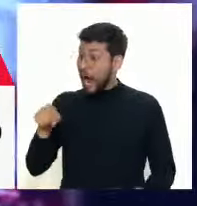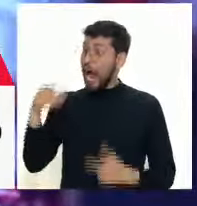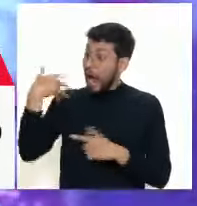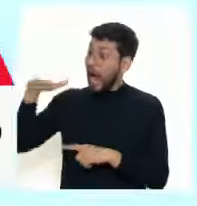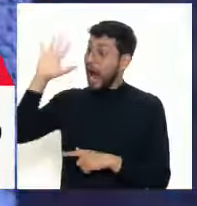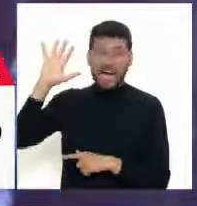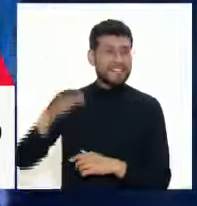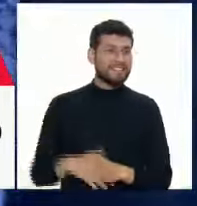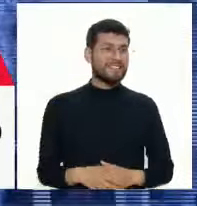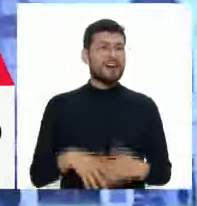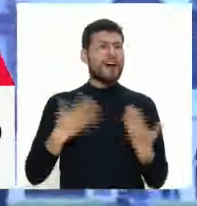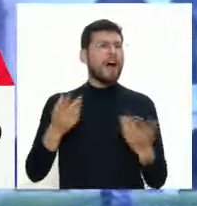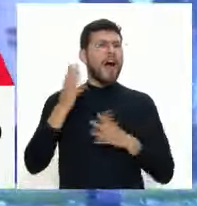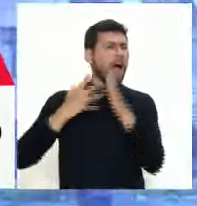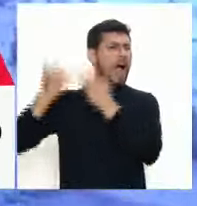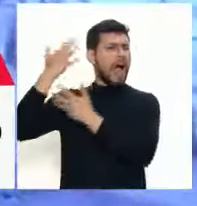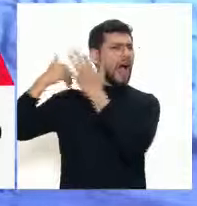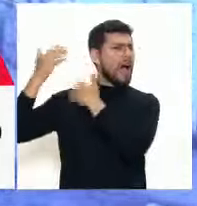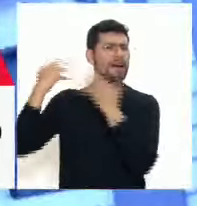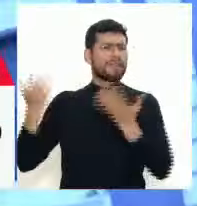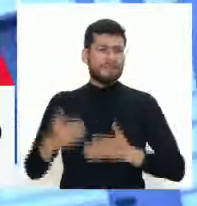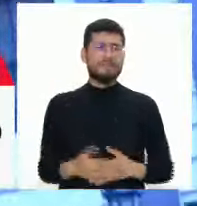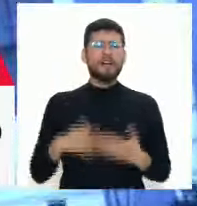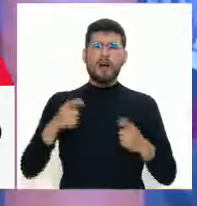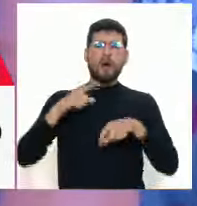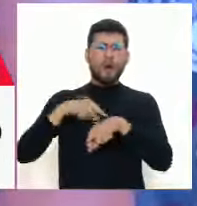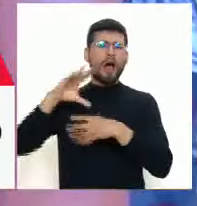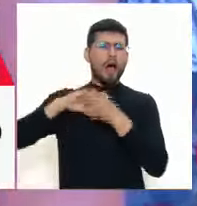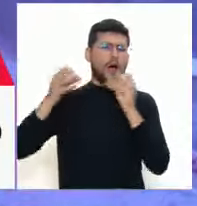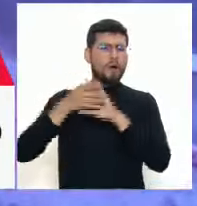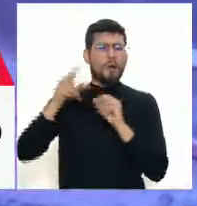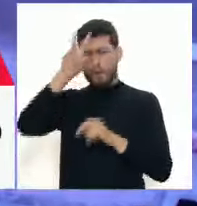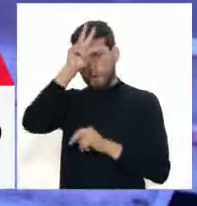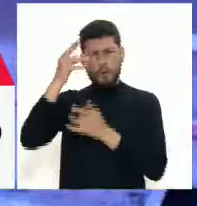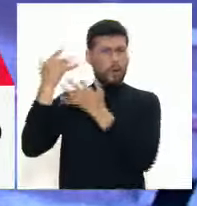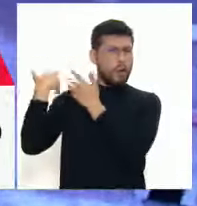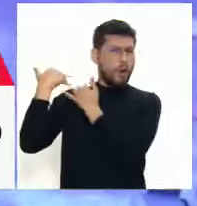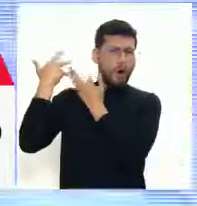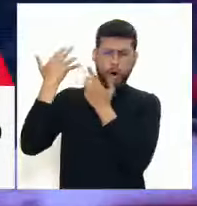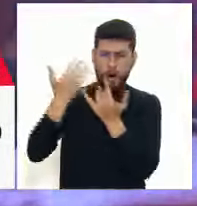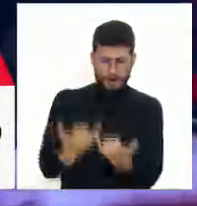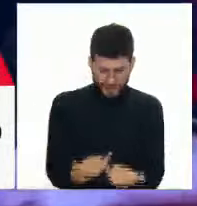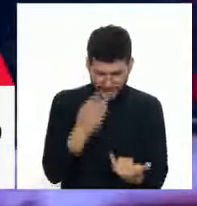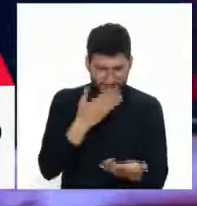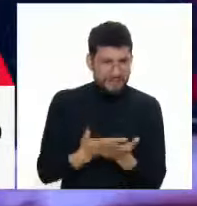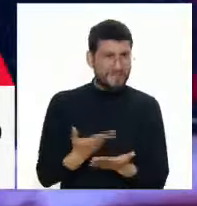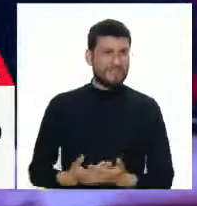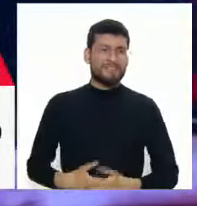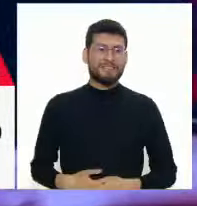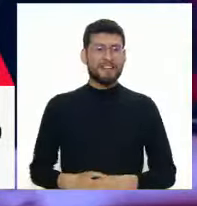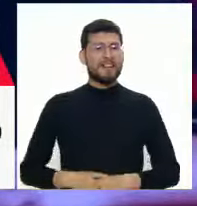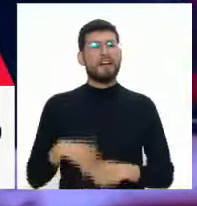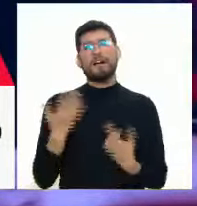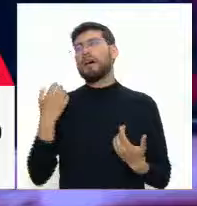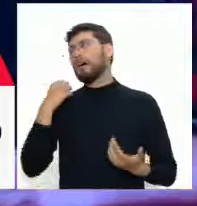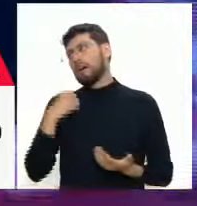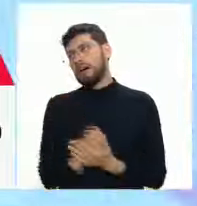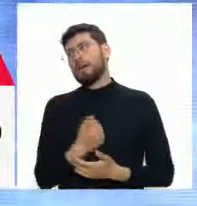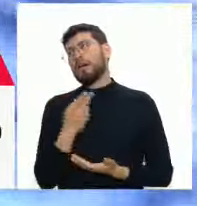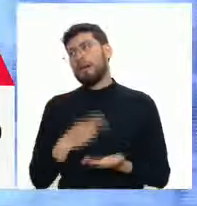fue? Recorre el pasado a través de los vestigios de la historia en el presente. Y aquí íbamos de